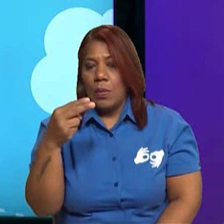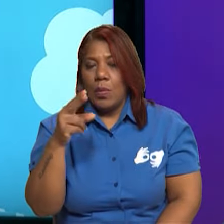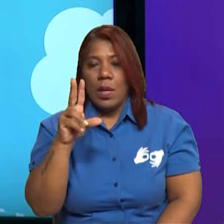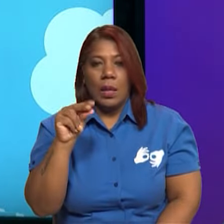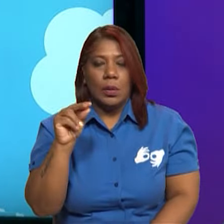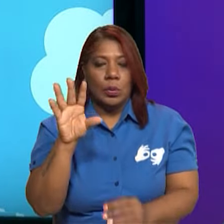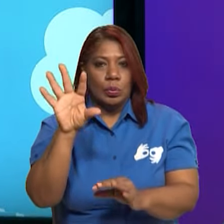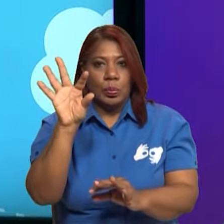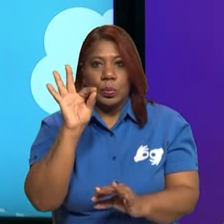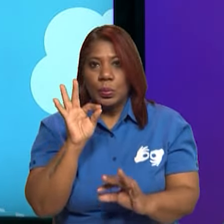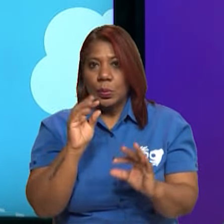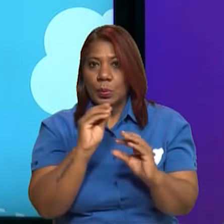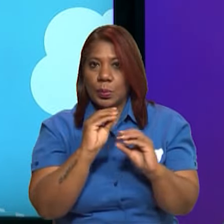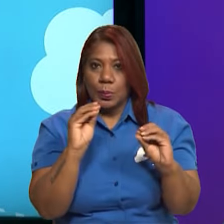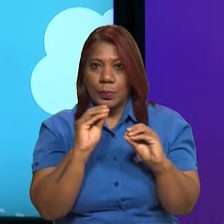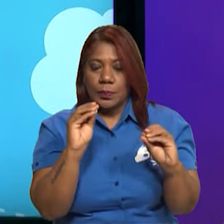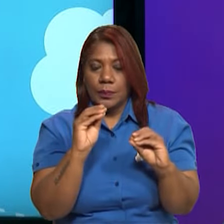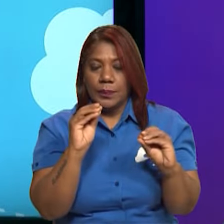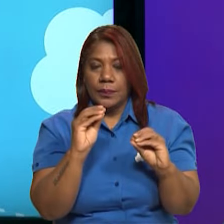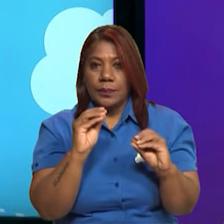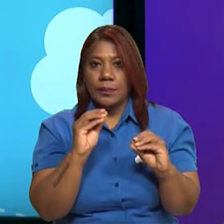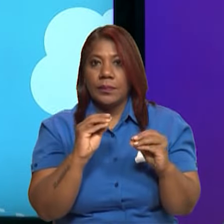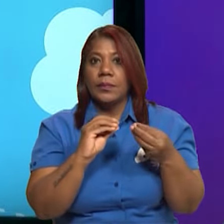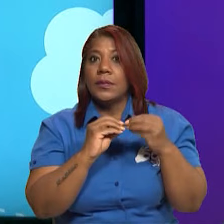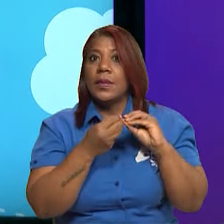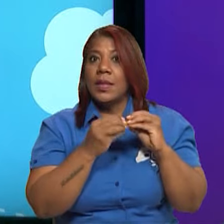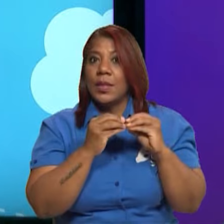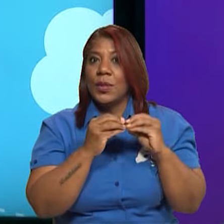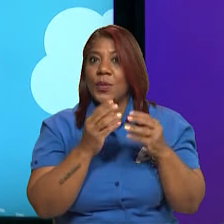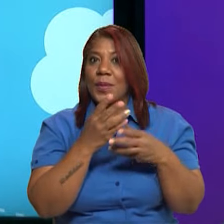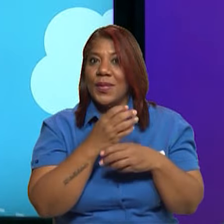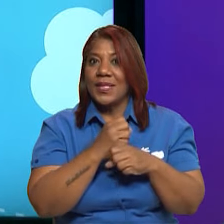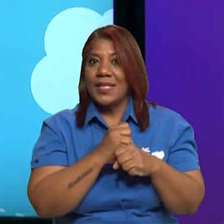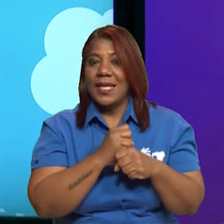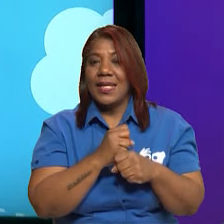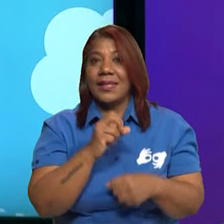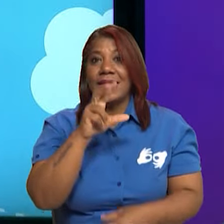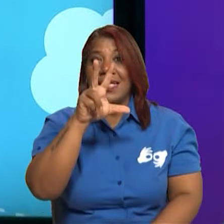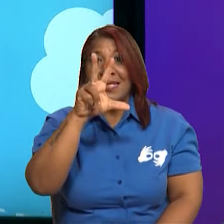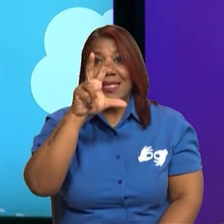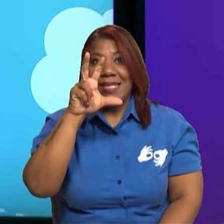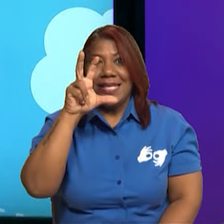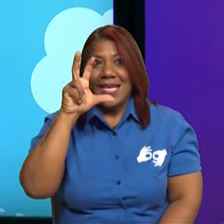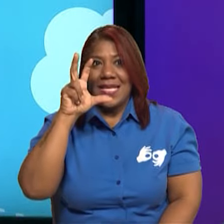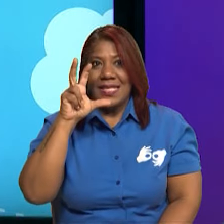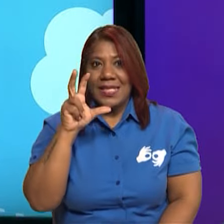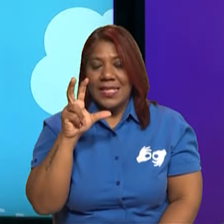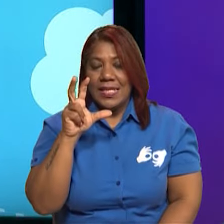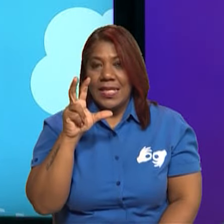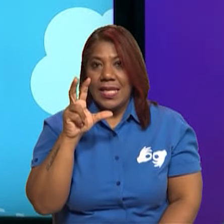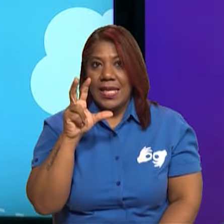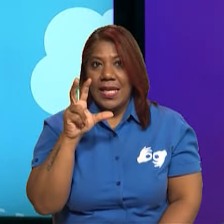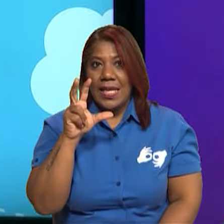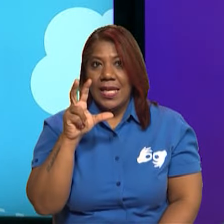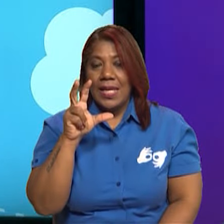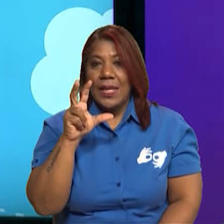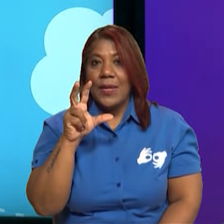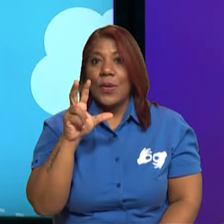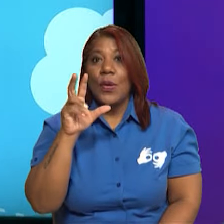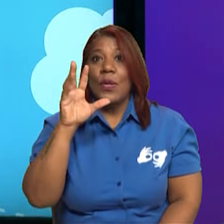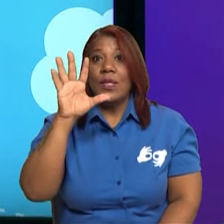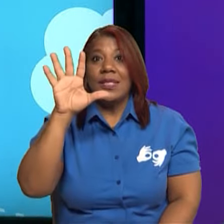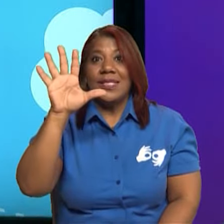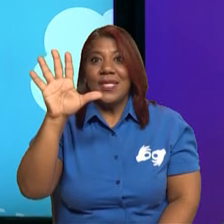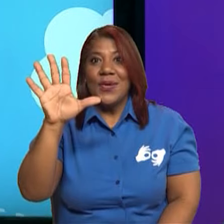hacer nada más. Ahora, ¿qué número se forma? Tengo 3 centenas, tengo